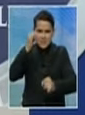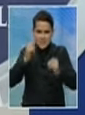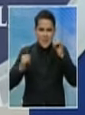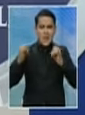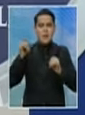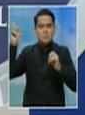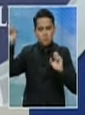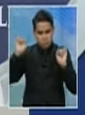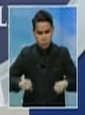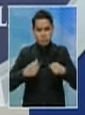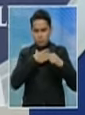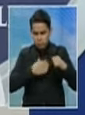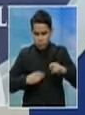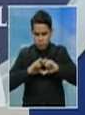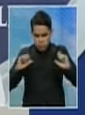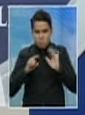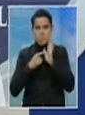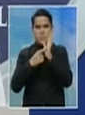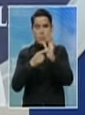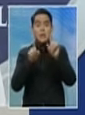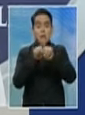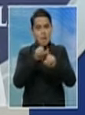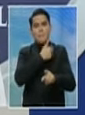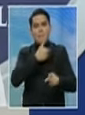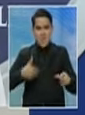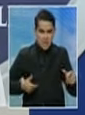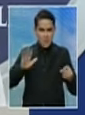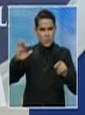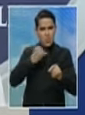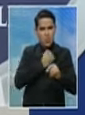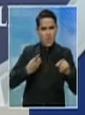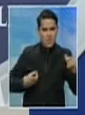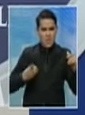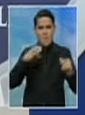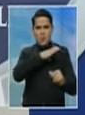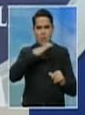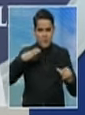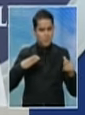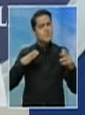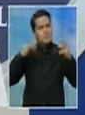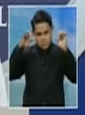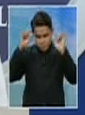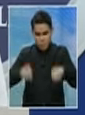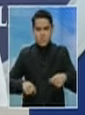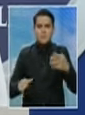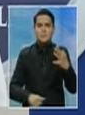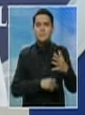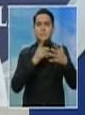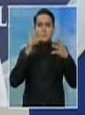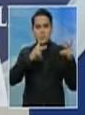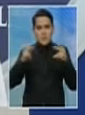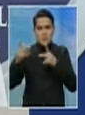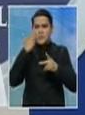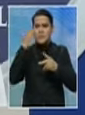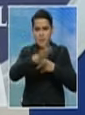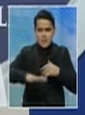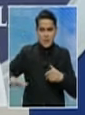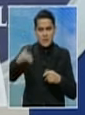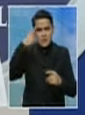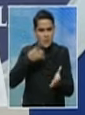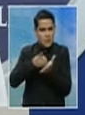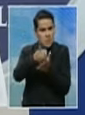fiscal general y el fiscal adjunto, el presidente y junta directiva del Congreso Nacional, el comisionado nacional de los derechos humanos